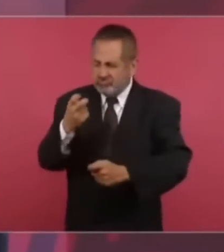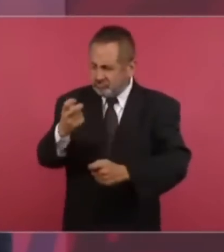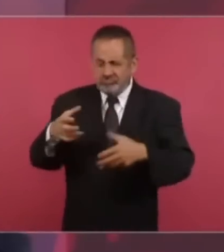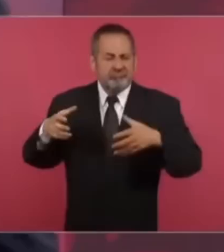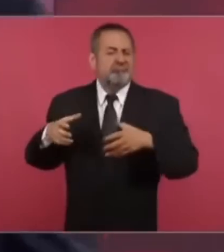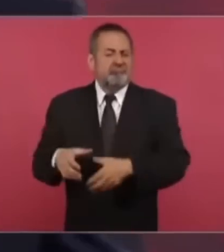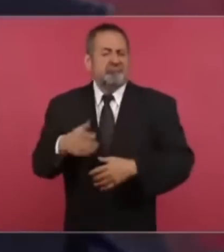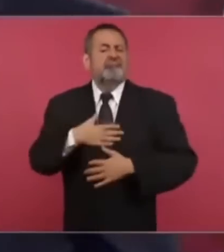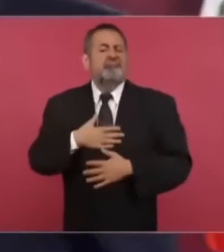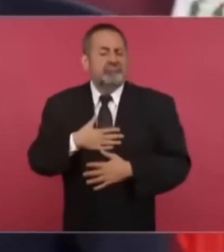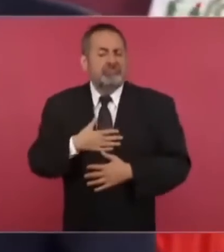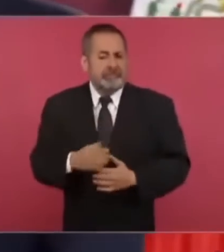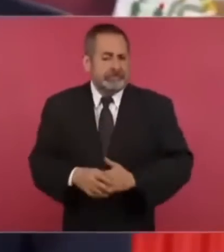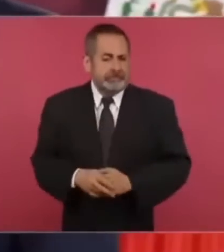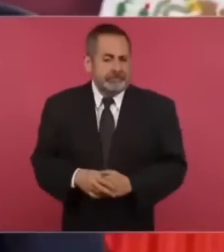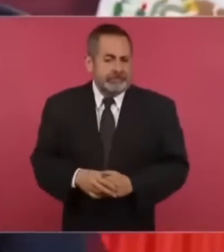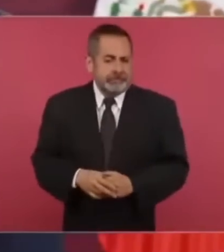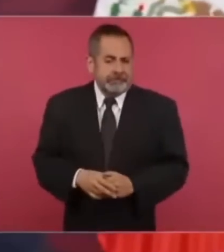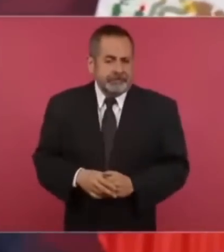esa